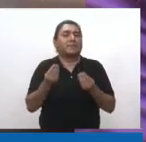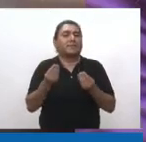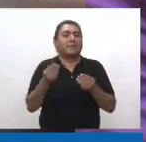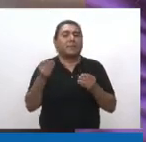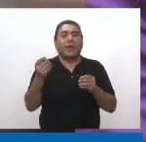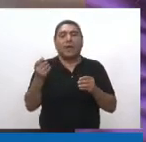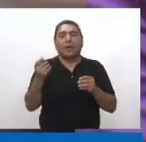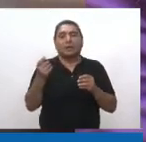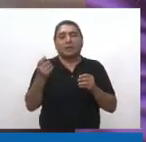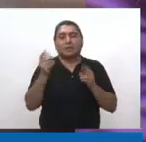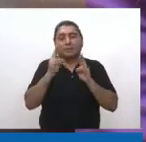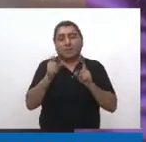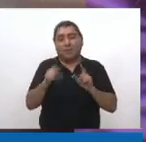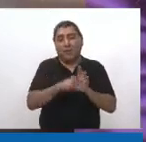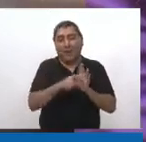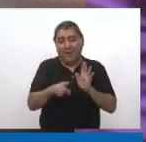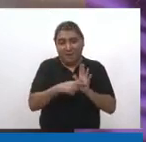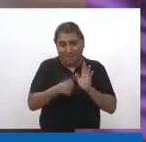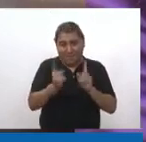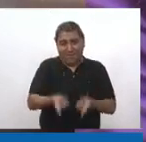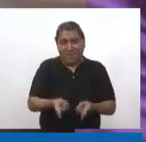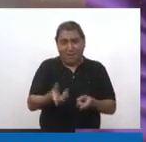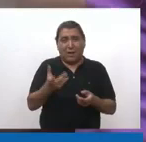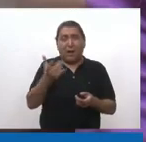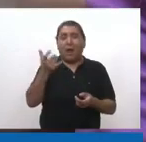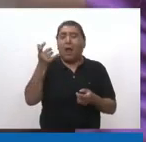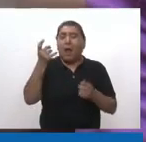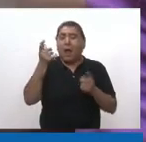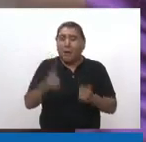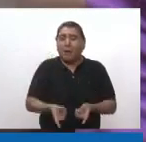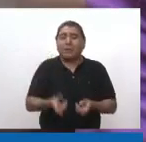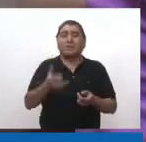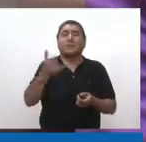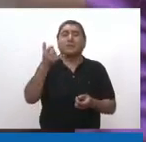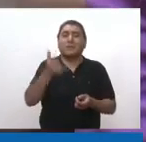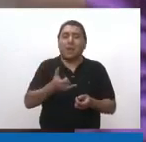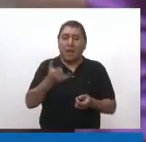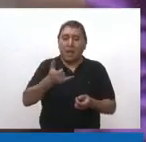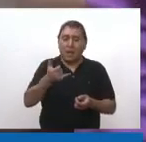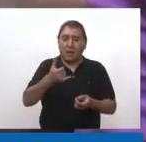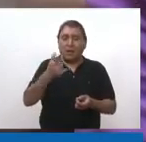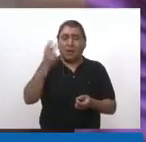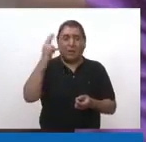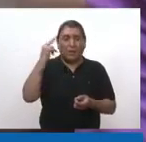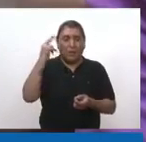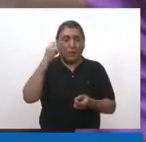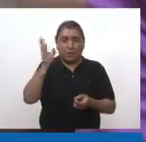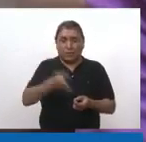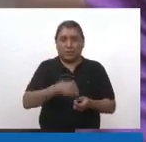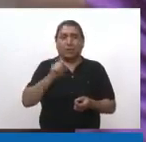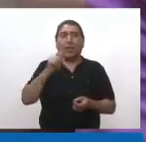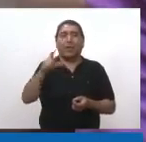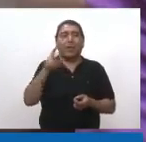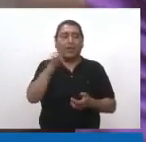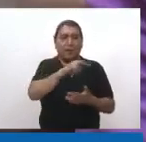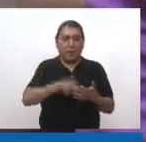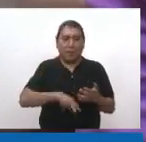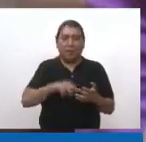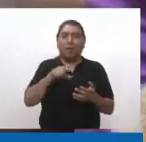ley. Además, si vemos el 99% de los decretos de necesidad y urgencia dictados a la